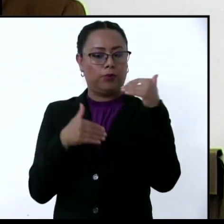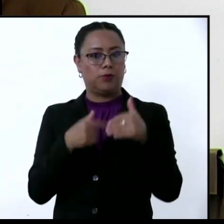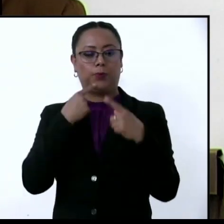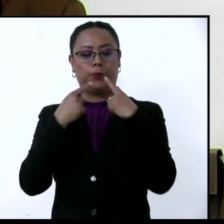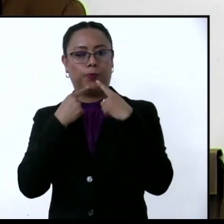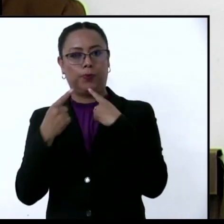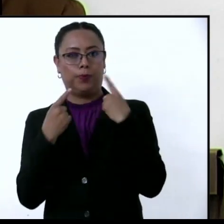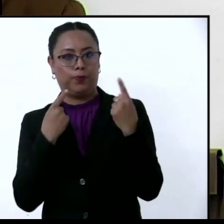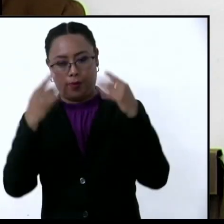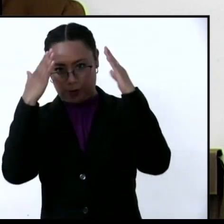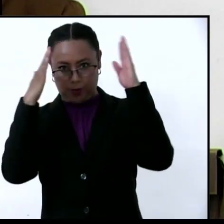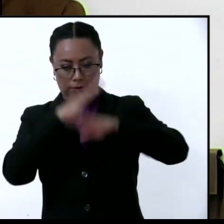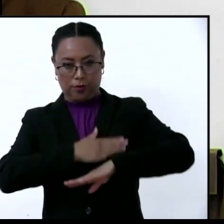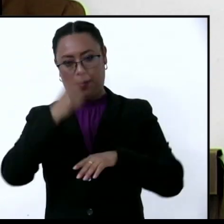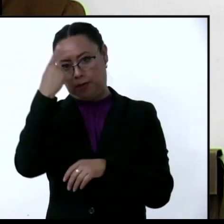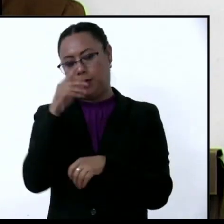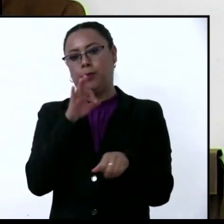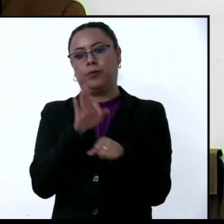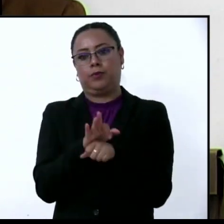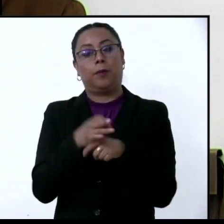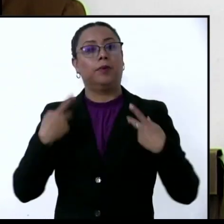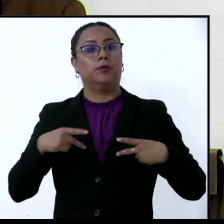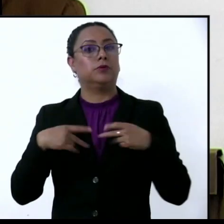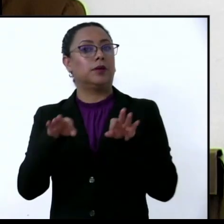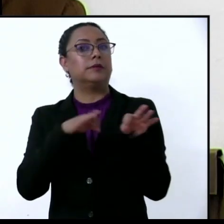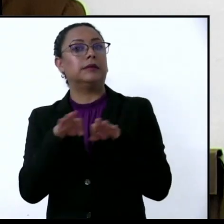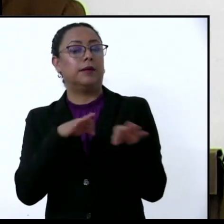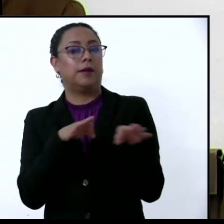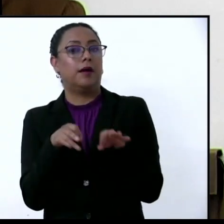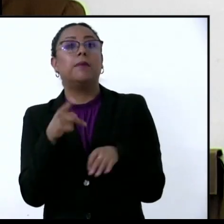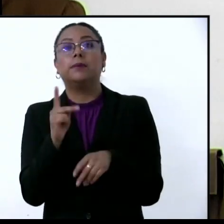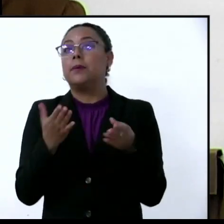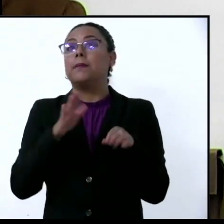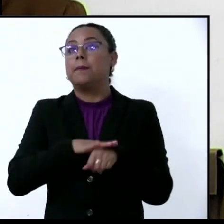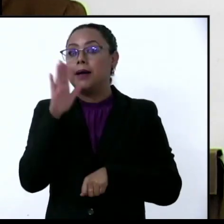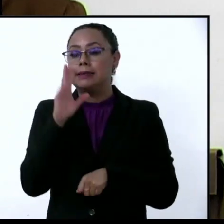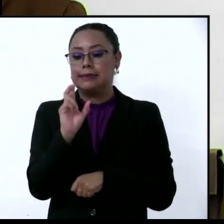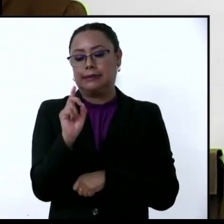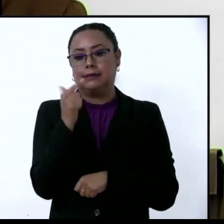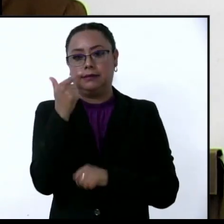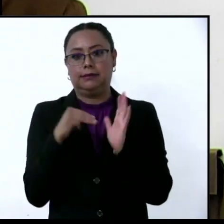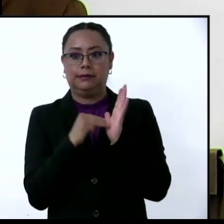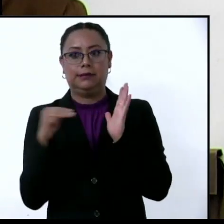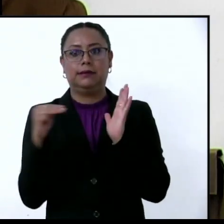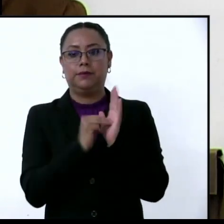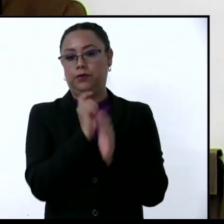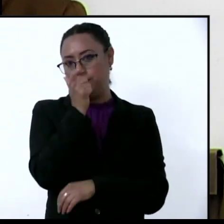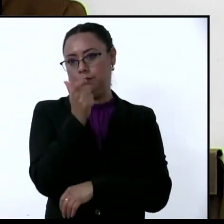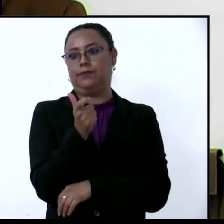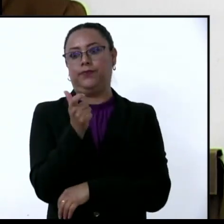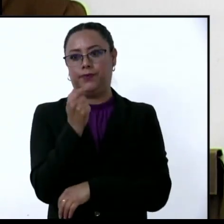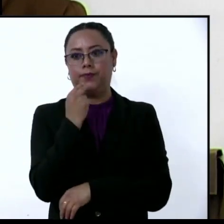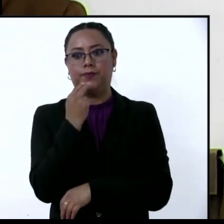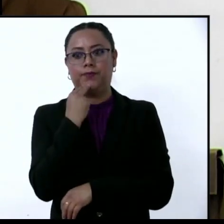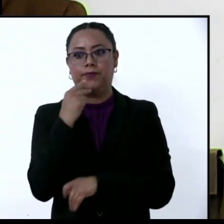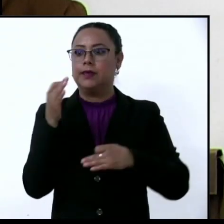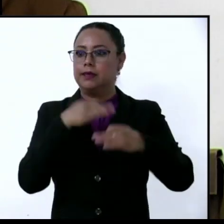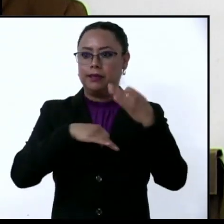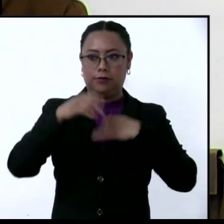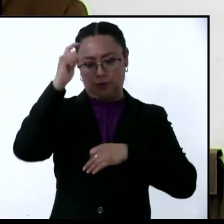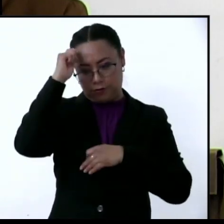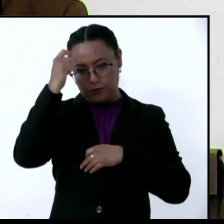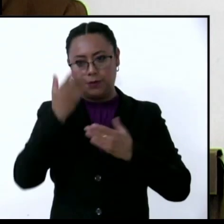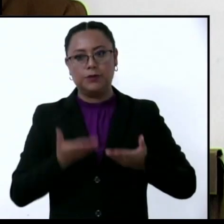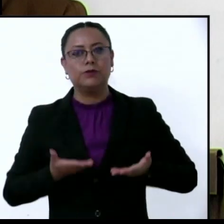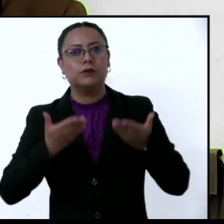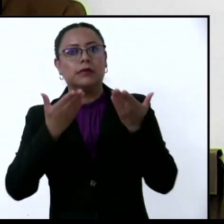recuperado en favor de las personas trabajadoras también más de 37 millones de pesos. Todos los servicios que se brindan